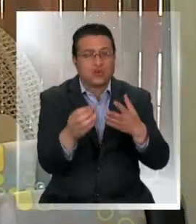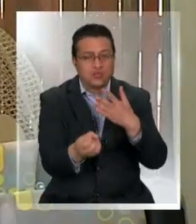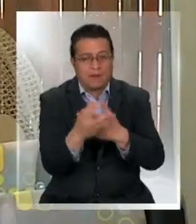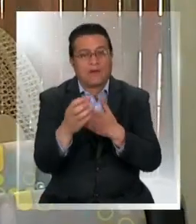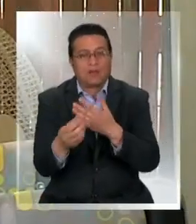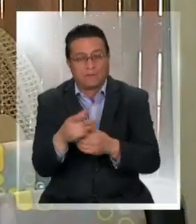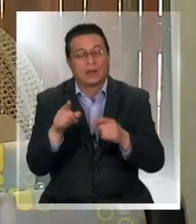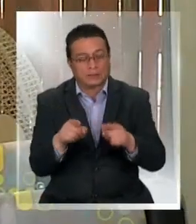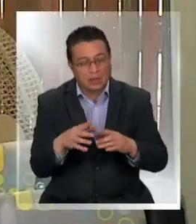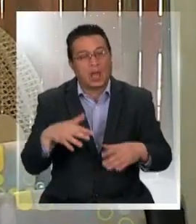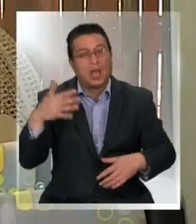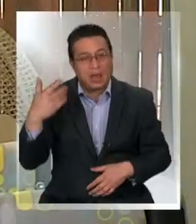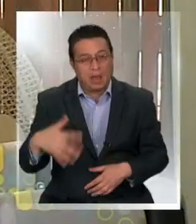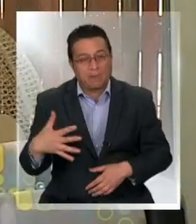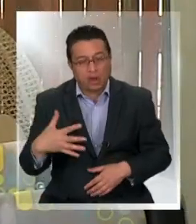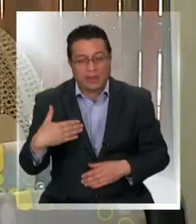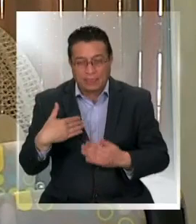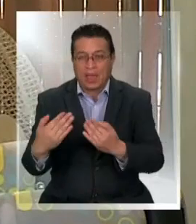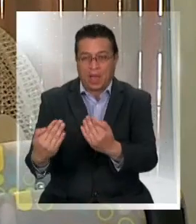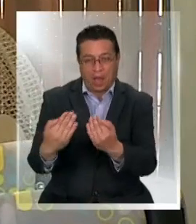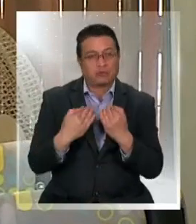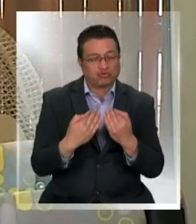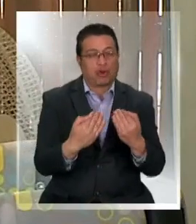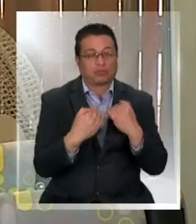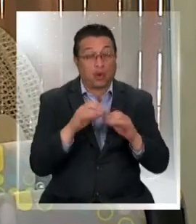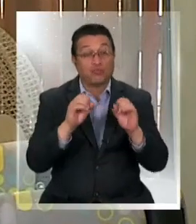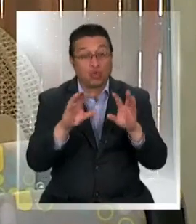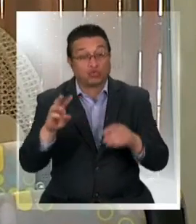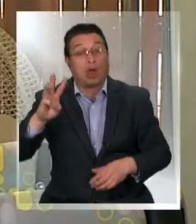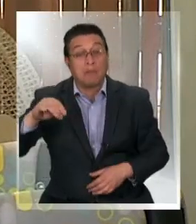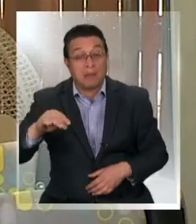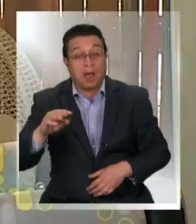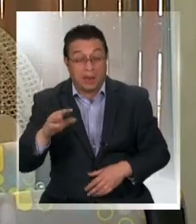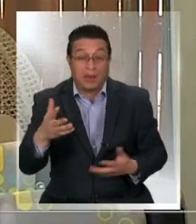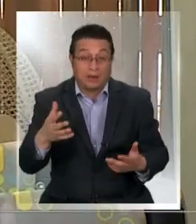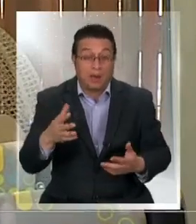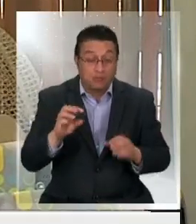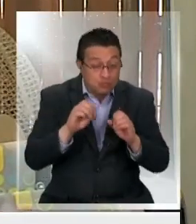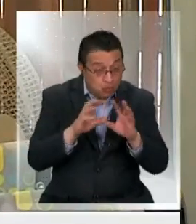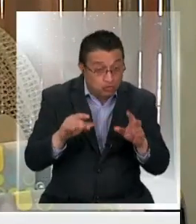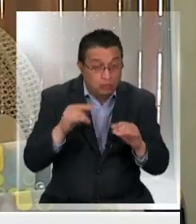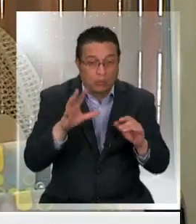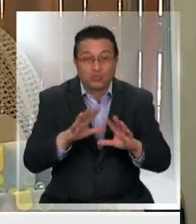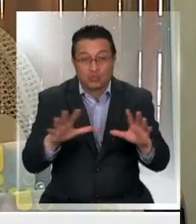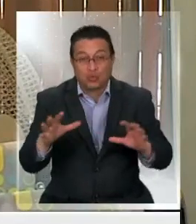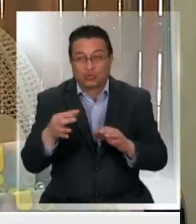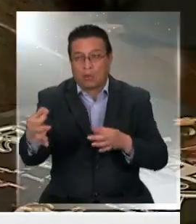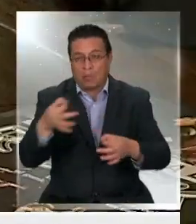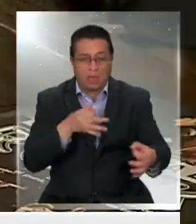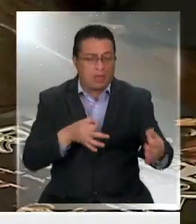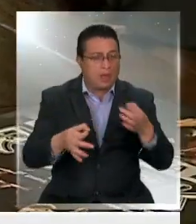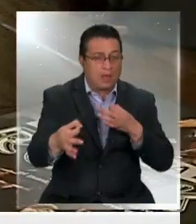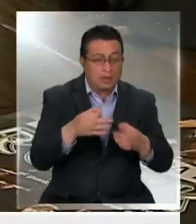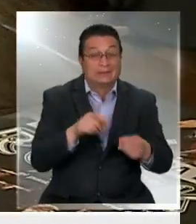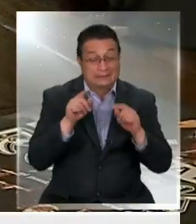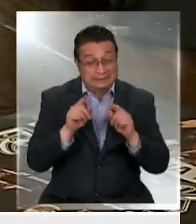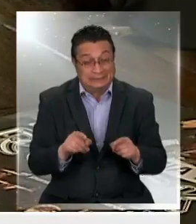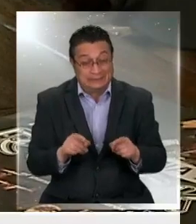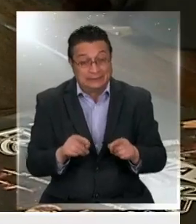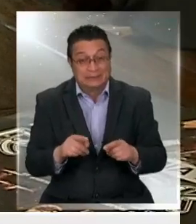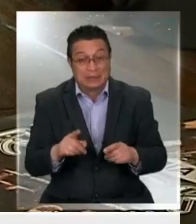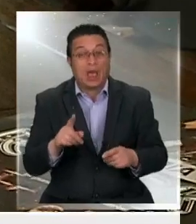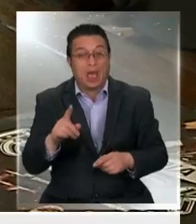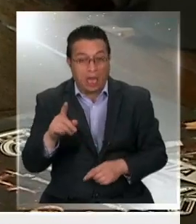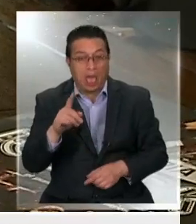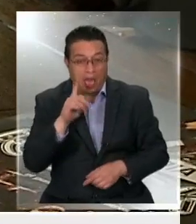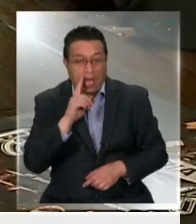es importante recibir apoyo. Muchas mamás, como que te comentaba, y hemos recibido muchísimos mensajes de ese tipo, que